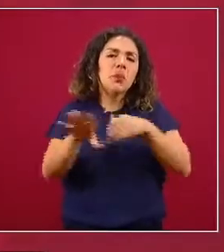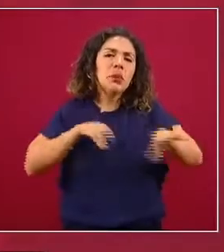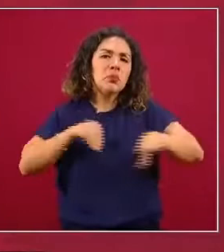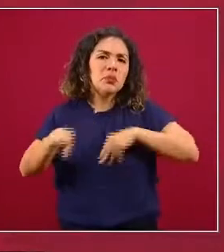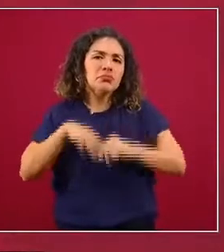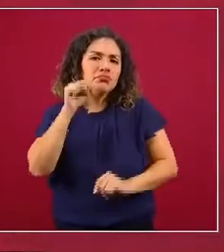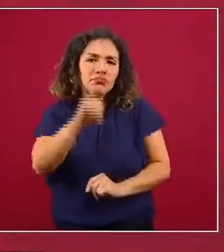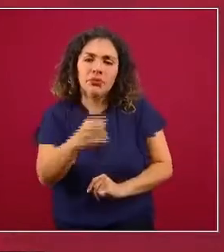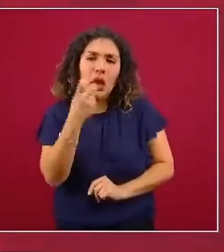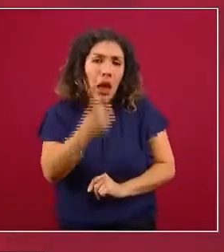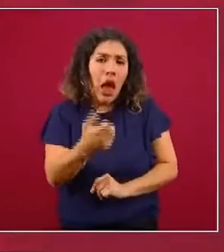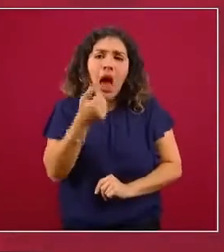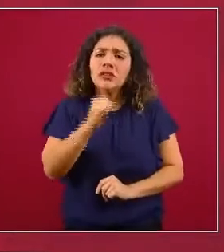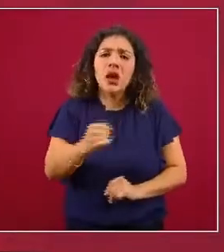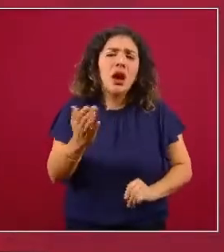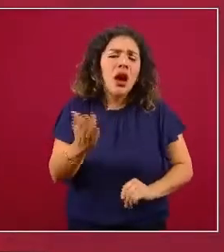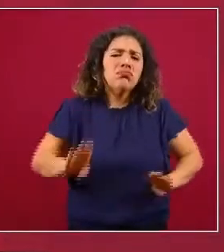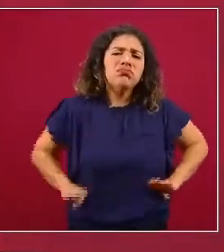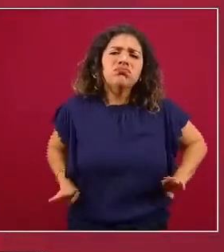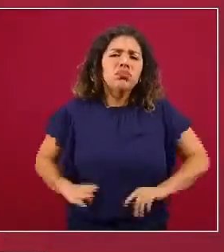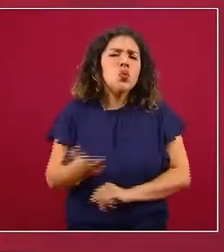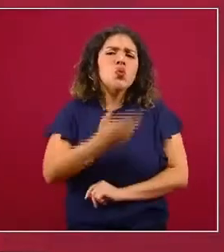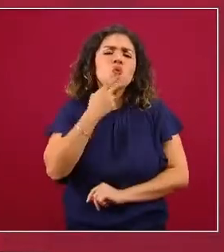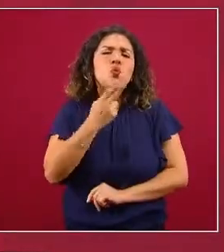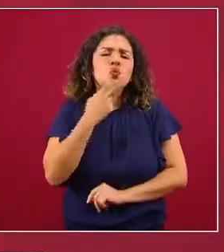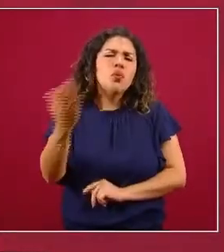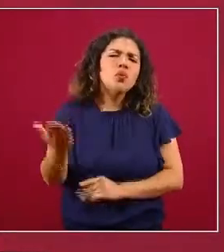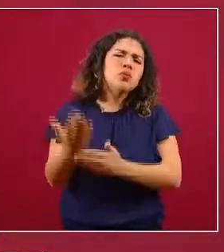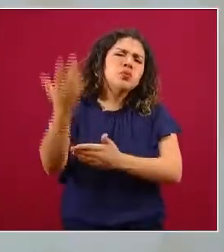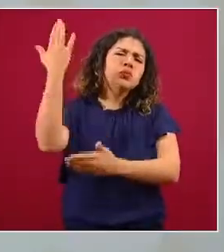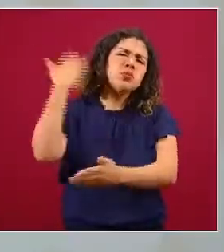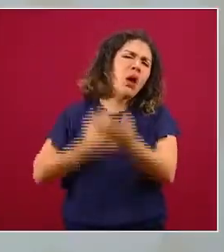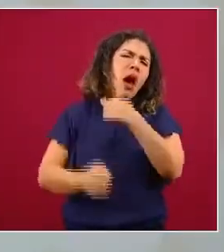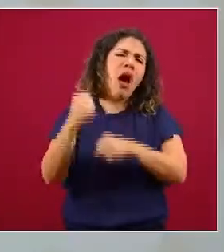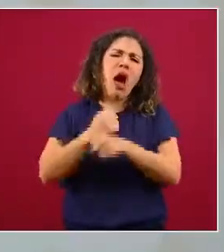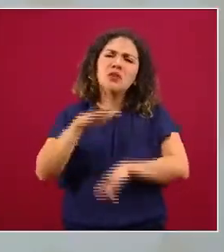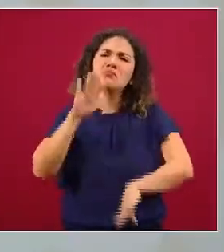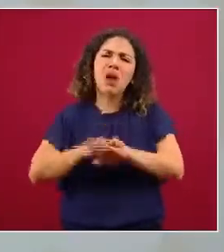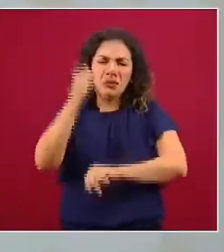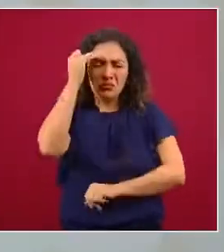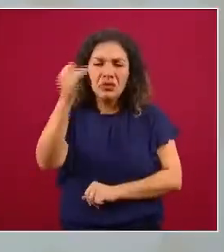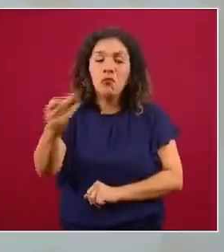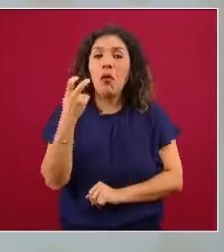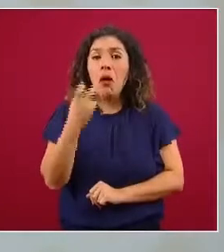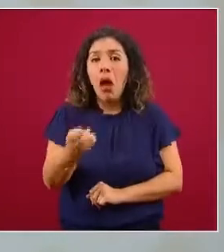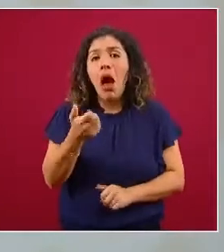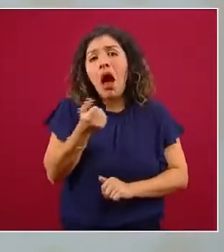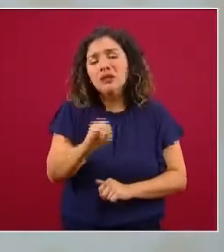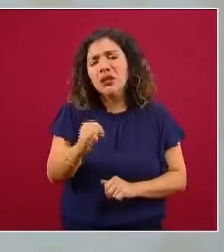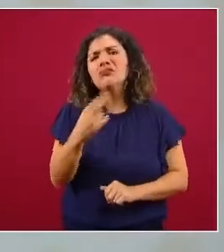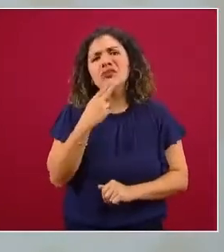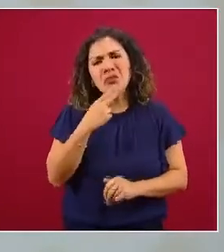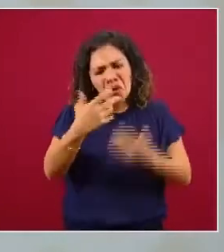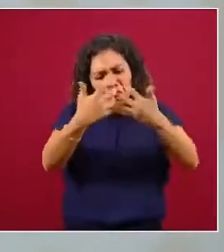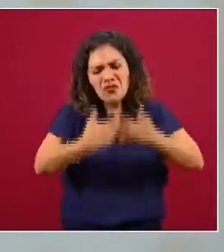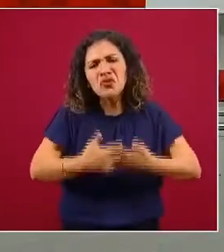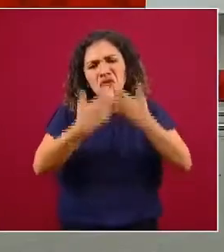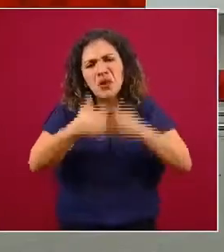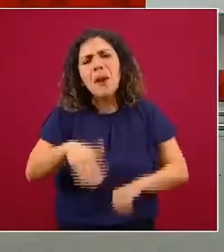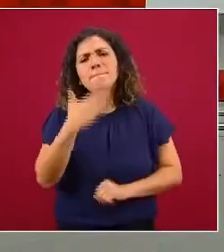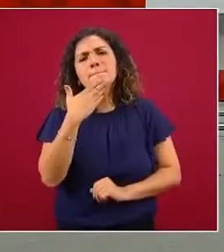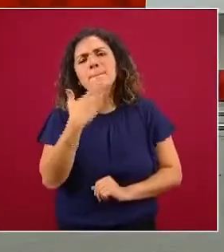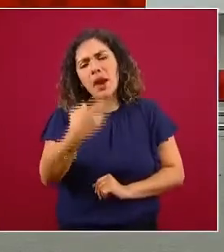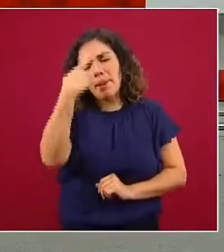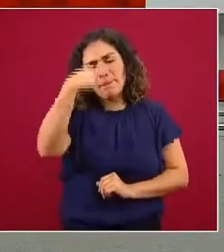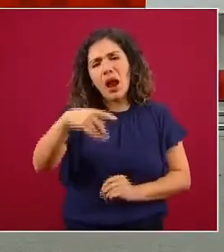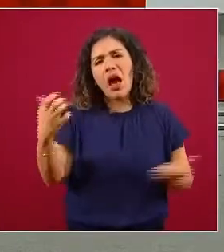epidemiológica. Esto se usa en la epidemiología aplicada desde hace muchos años, décadas, y es una manera eficiente de